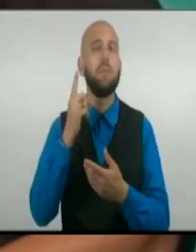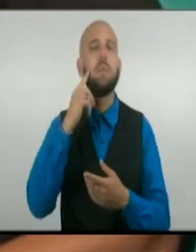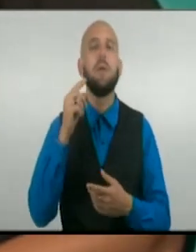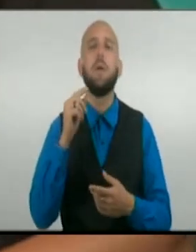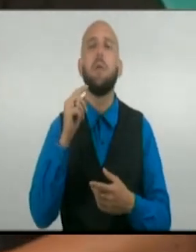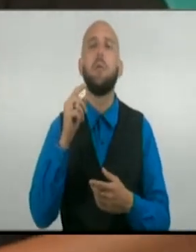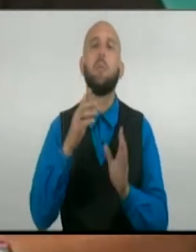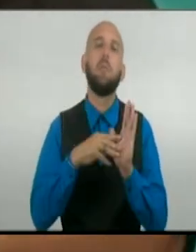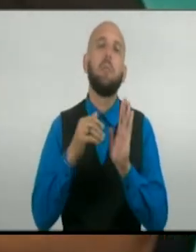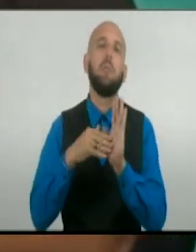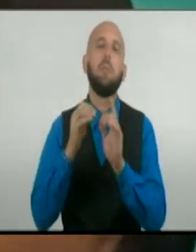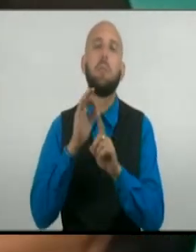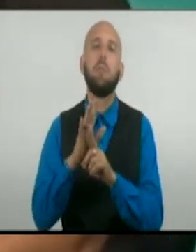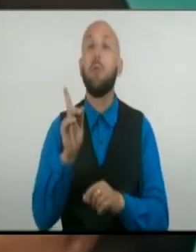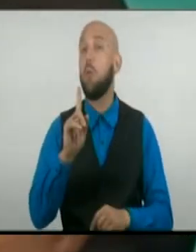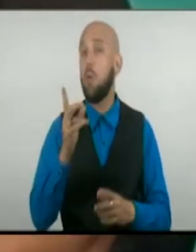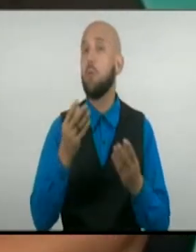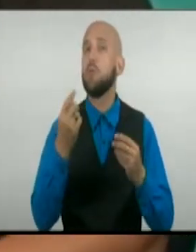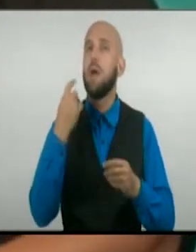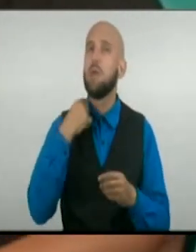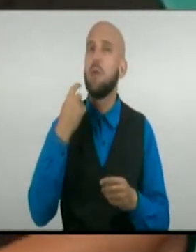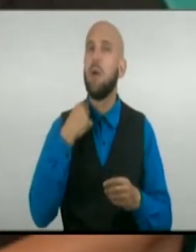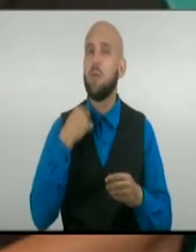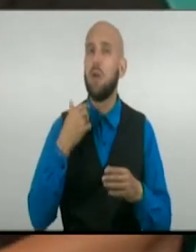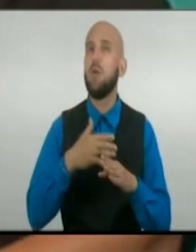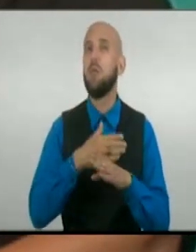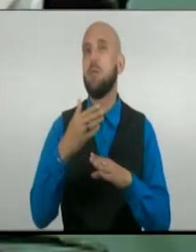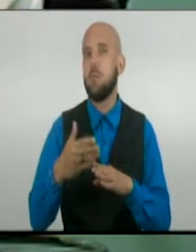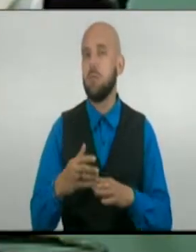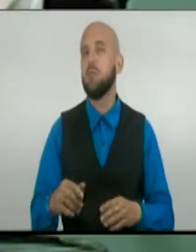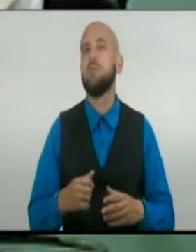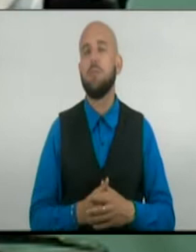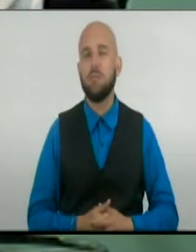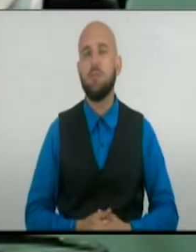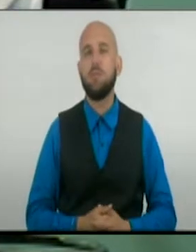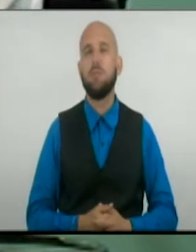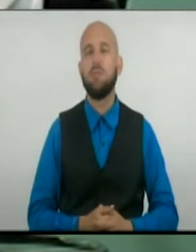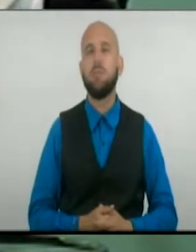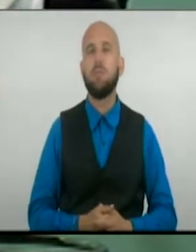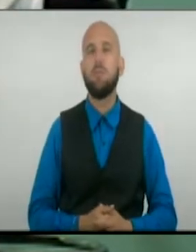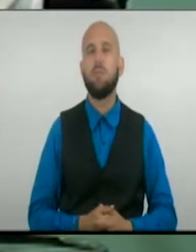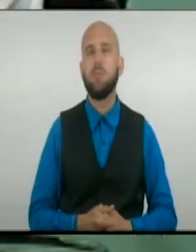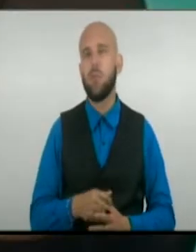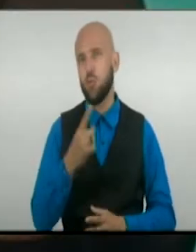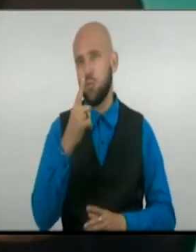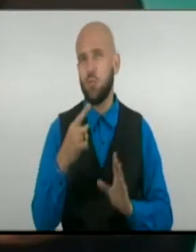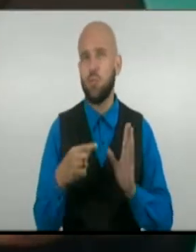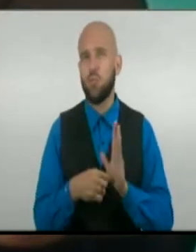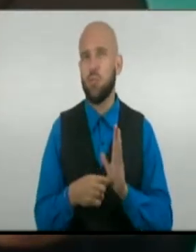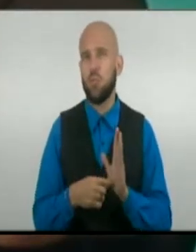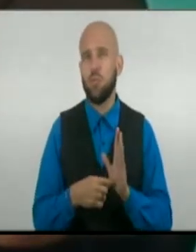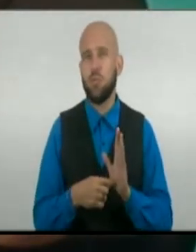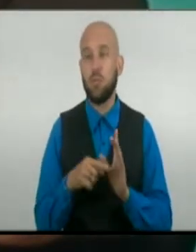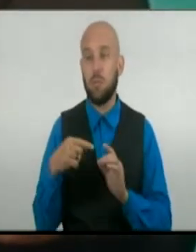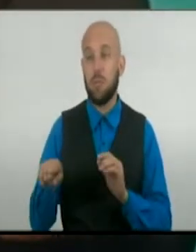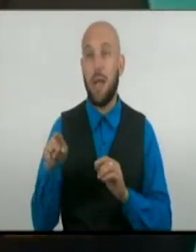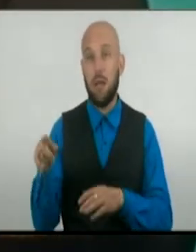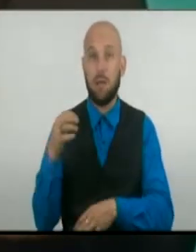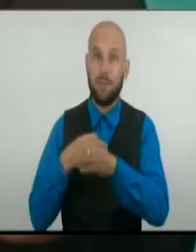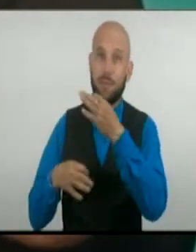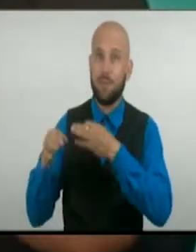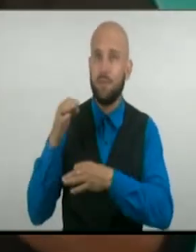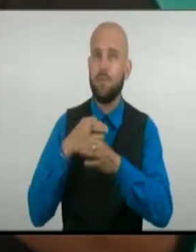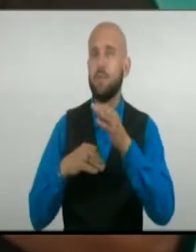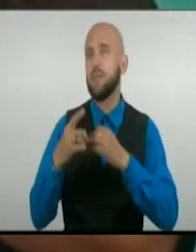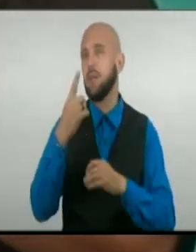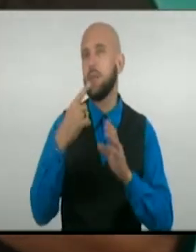y creo que hay algunos que llegan hasta la edad límite y algo antes que nos dé su explicación y